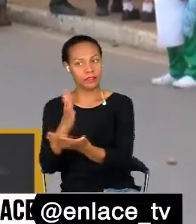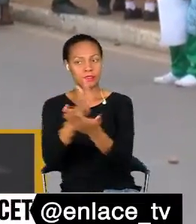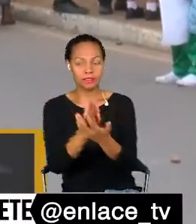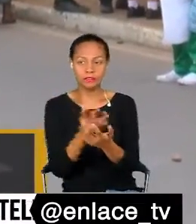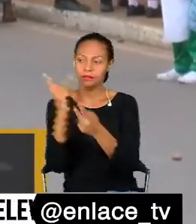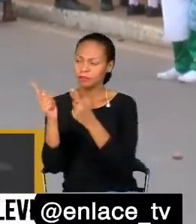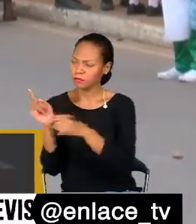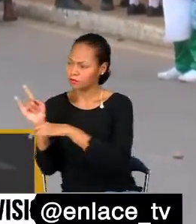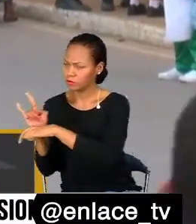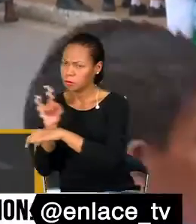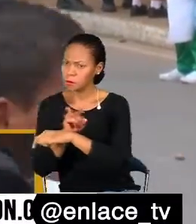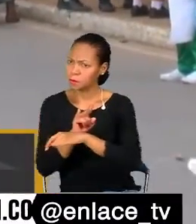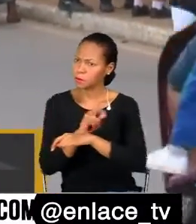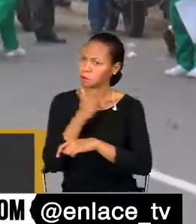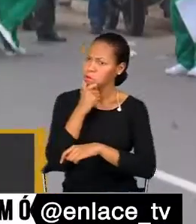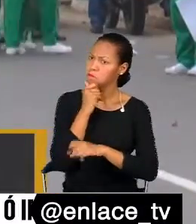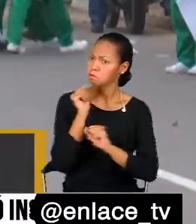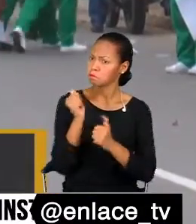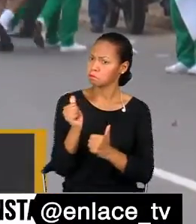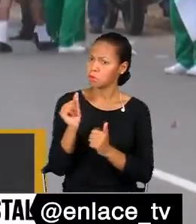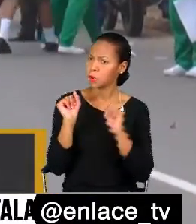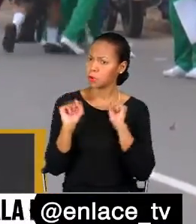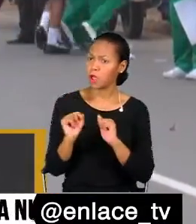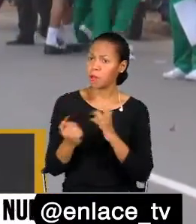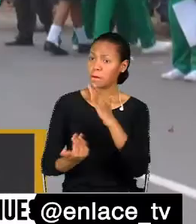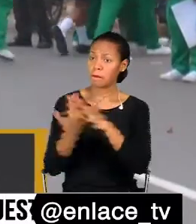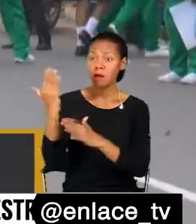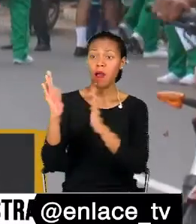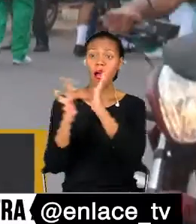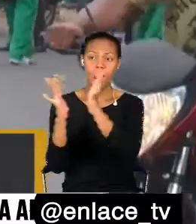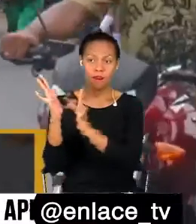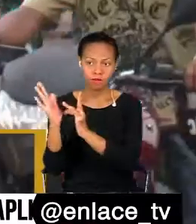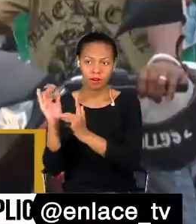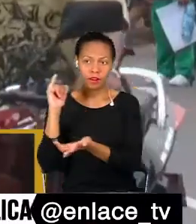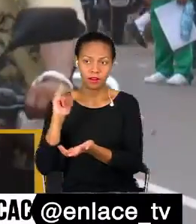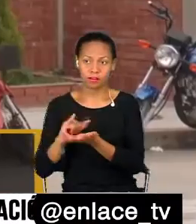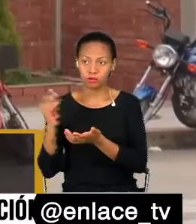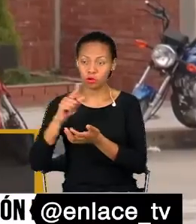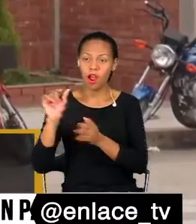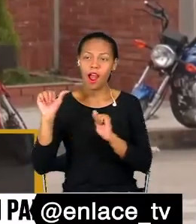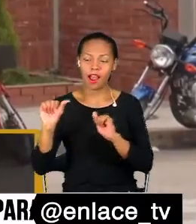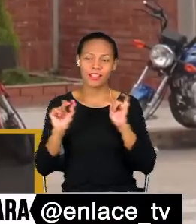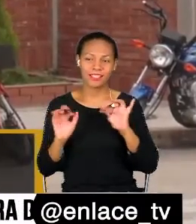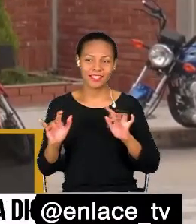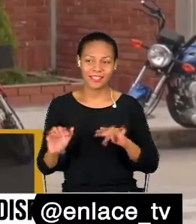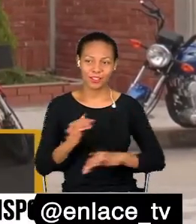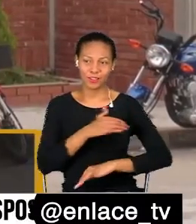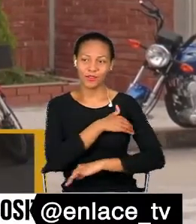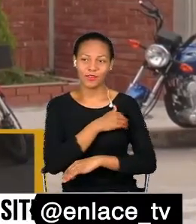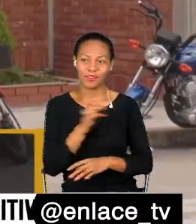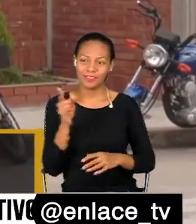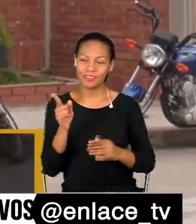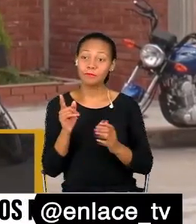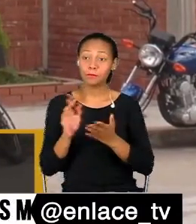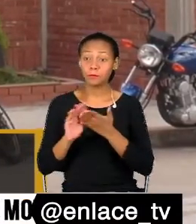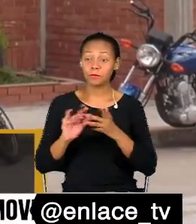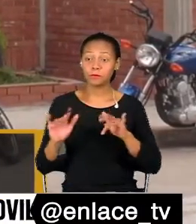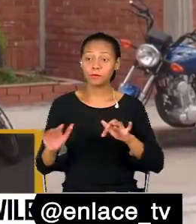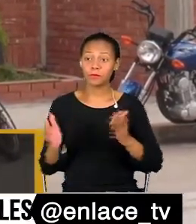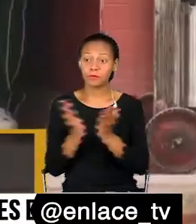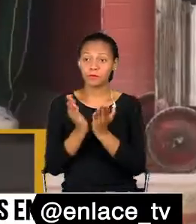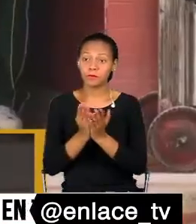considerarlos viables para iniciar el mes de abril. Así lo confirmó la Secretaria de Educación. En la actualidad, el único colegio que lleva a cabo la